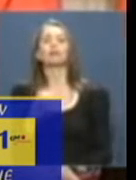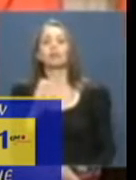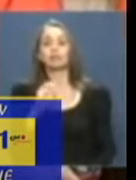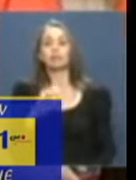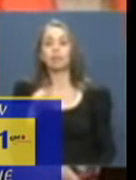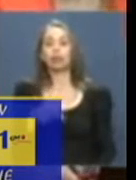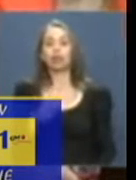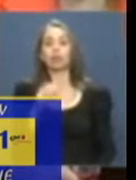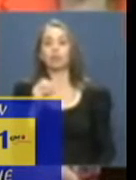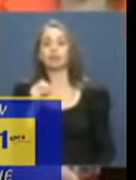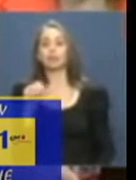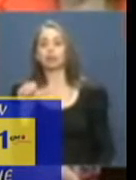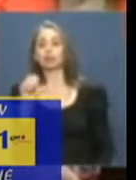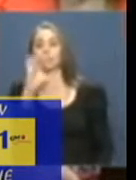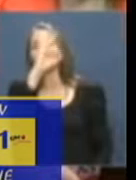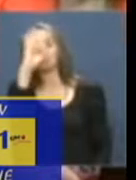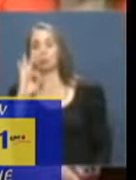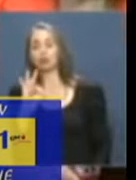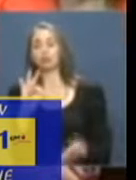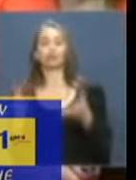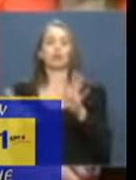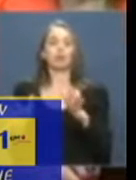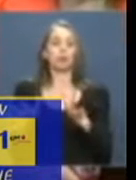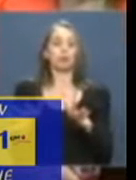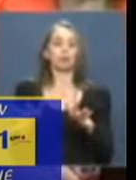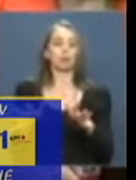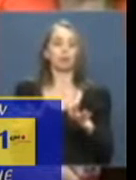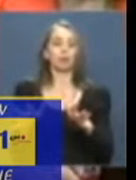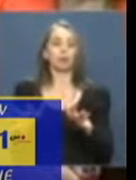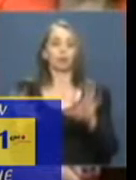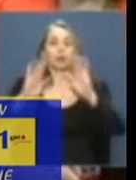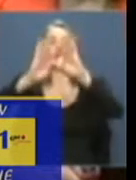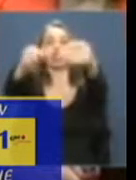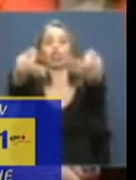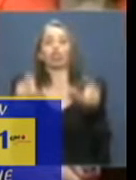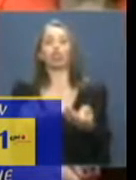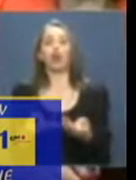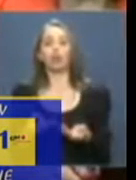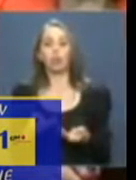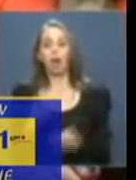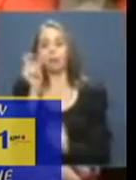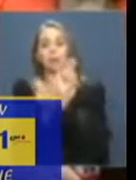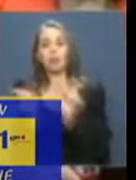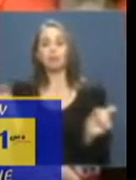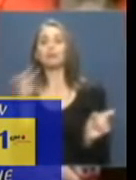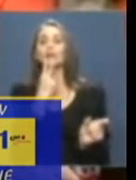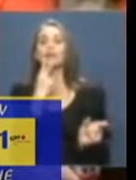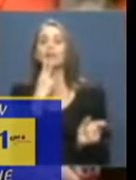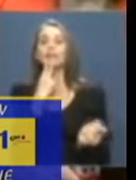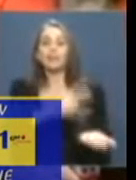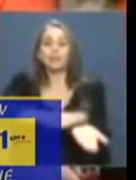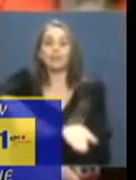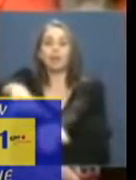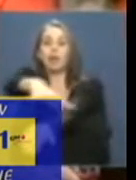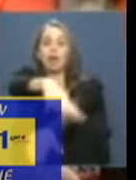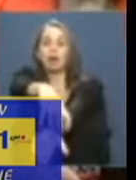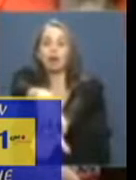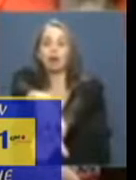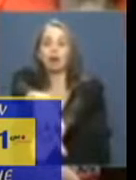0,06 por ciento aproximadamente de el total de la población de la región de aysén